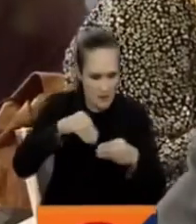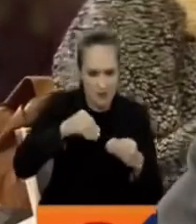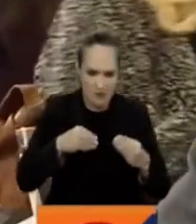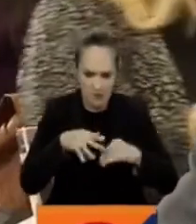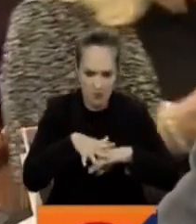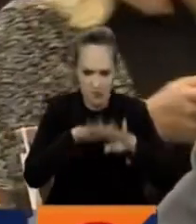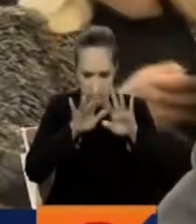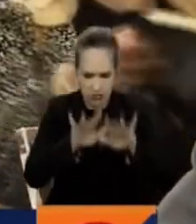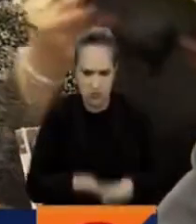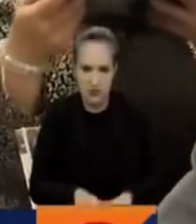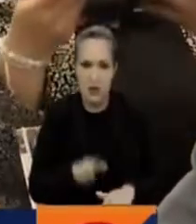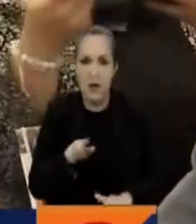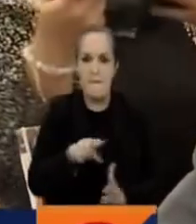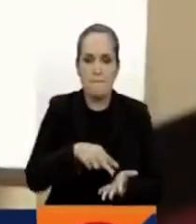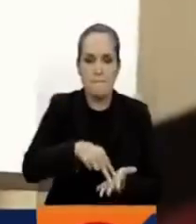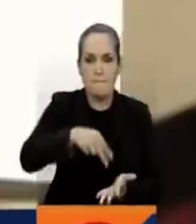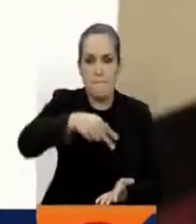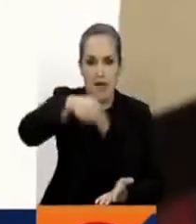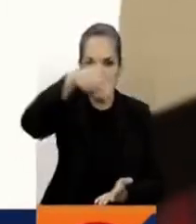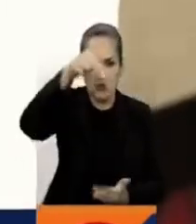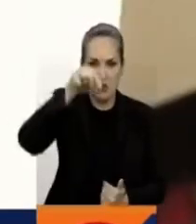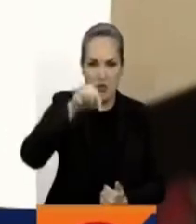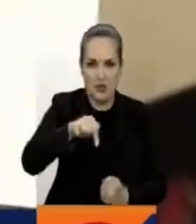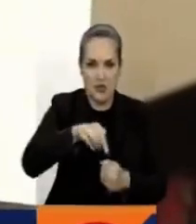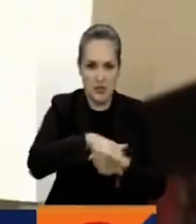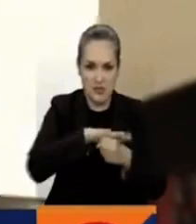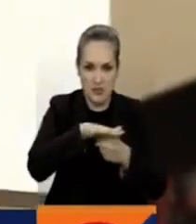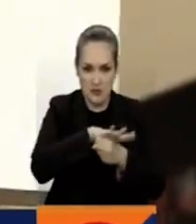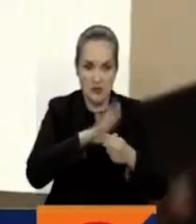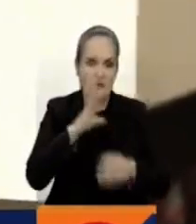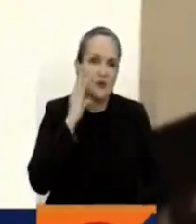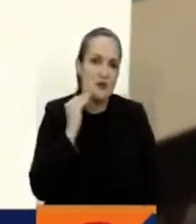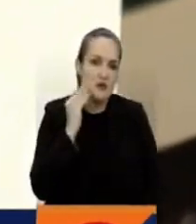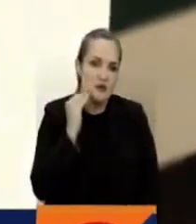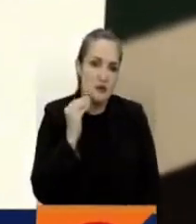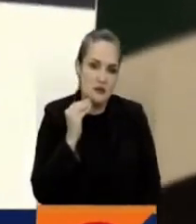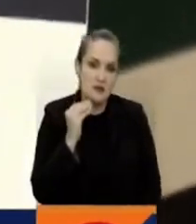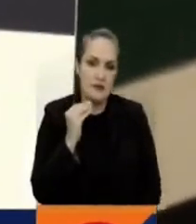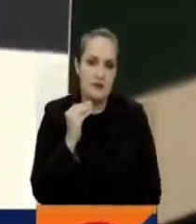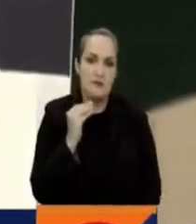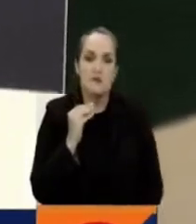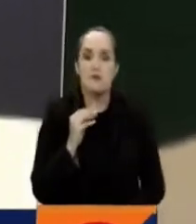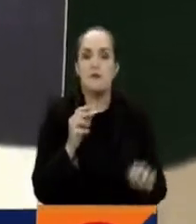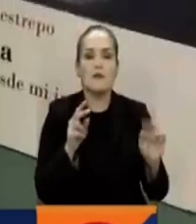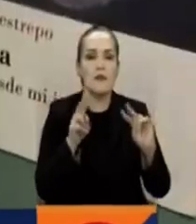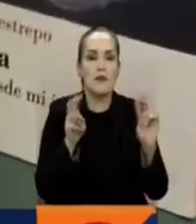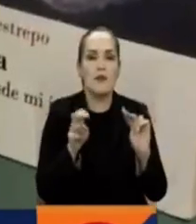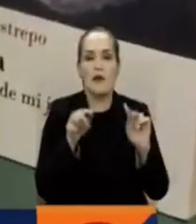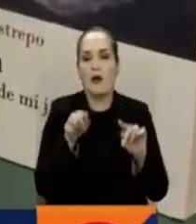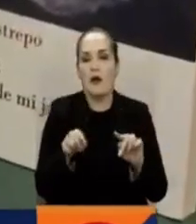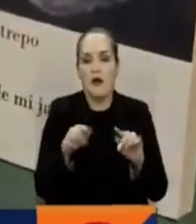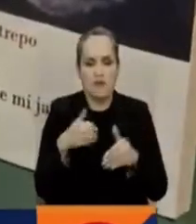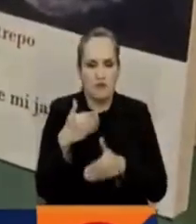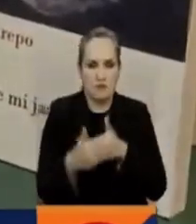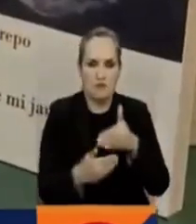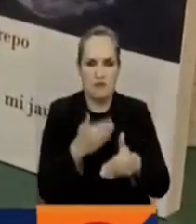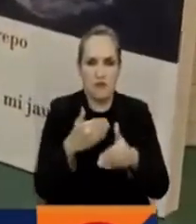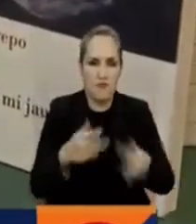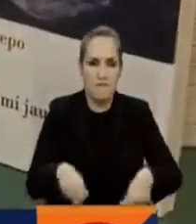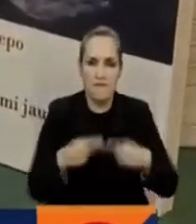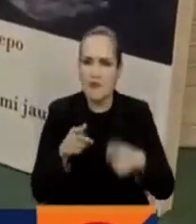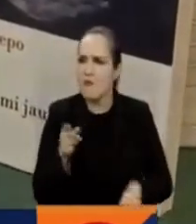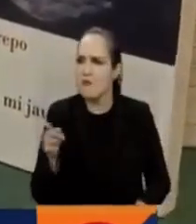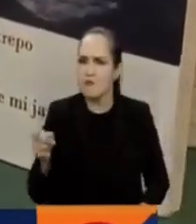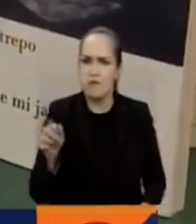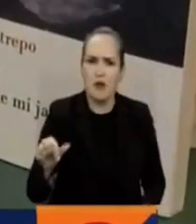Se construye un personaje a raíz de todas esas historias y vivencias que tienen que surgir a lo largo de la vida de otras